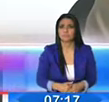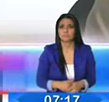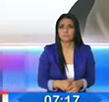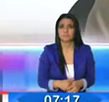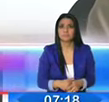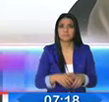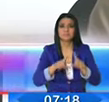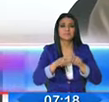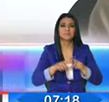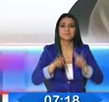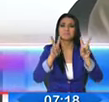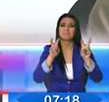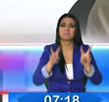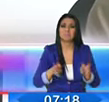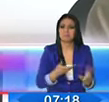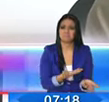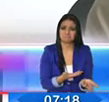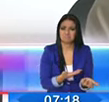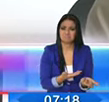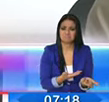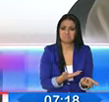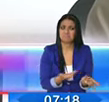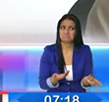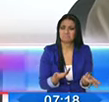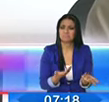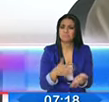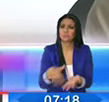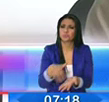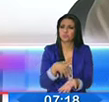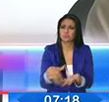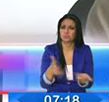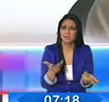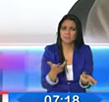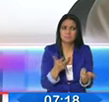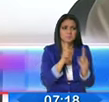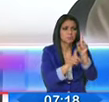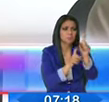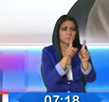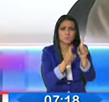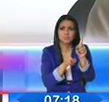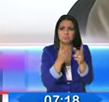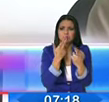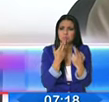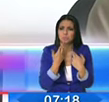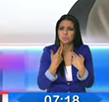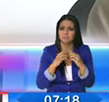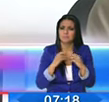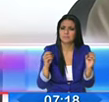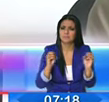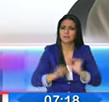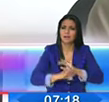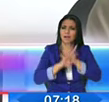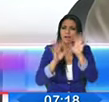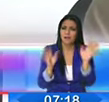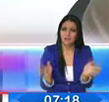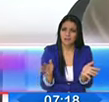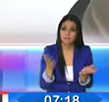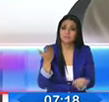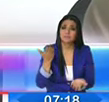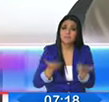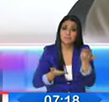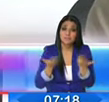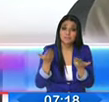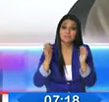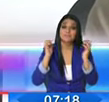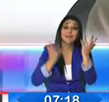varios temas que dejan que quedan sin respuesta y que llevan a indicios muy claros de que puede haber